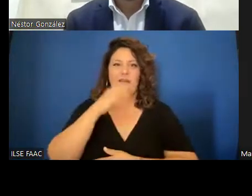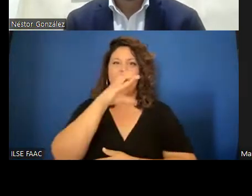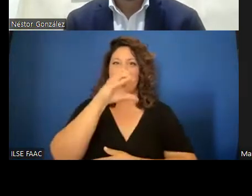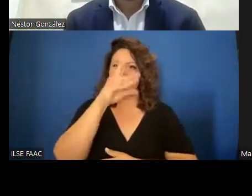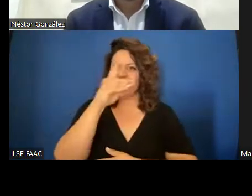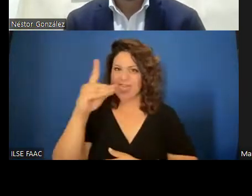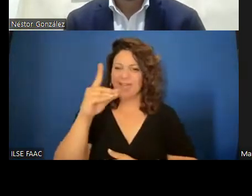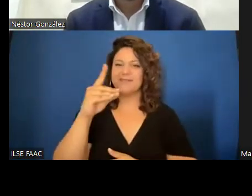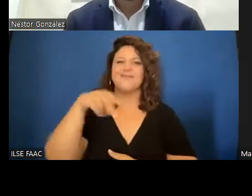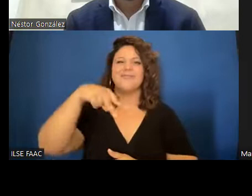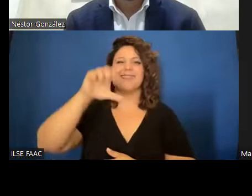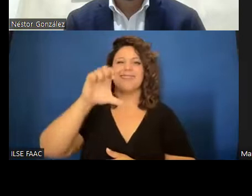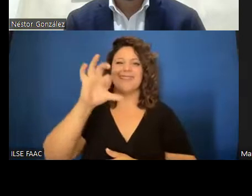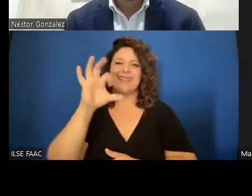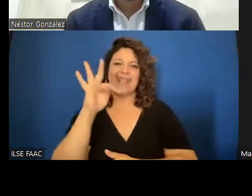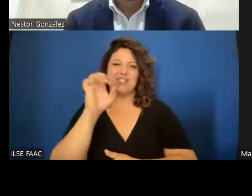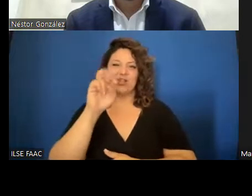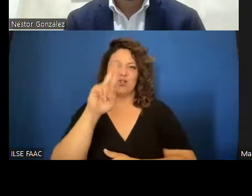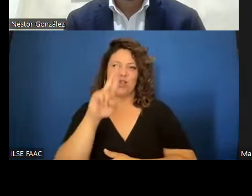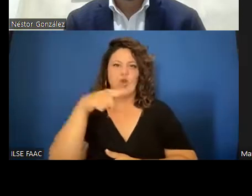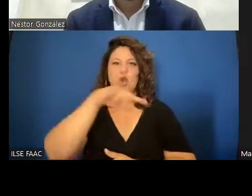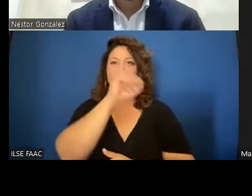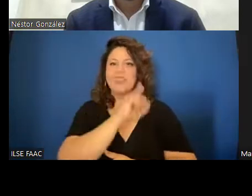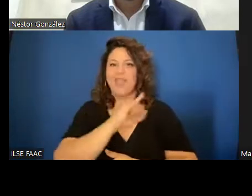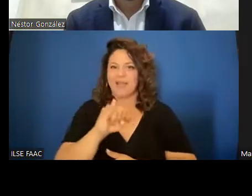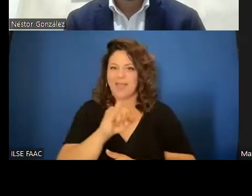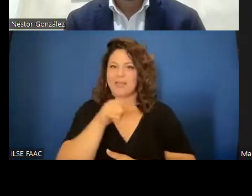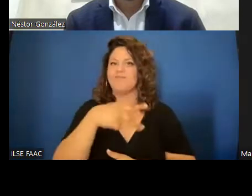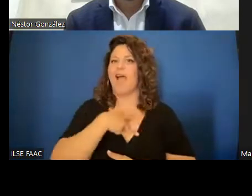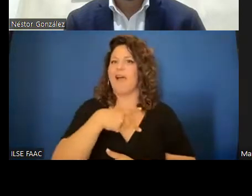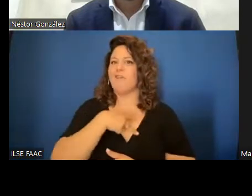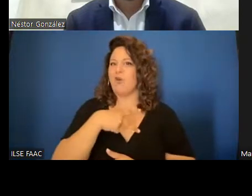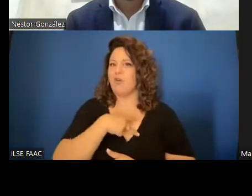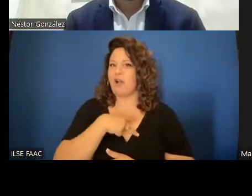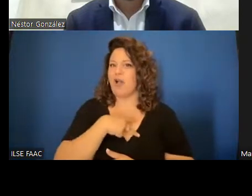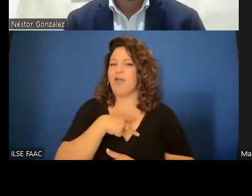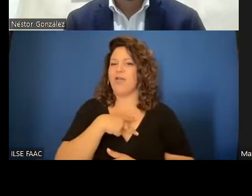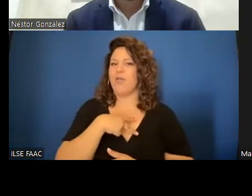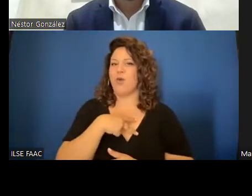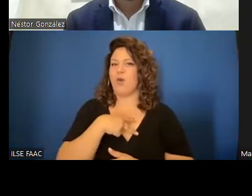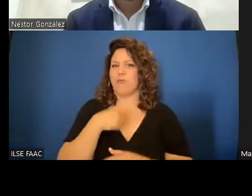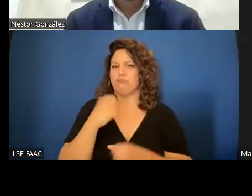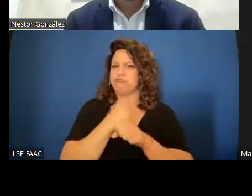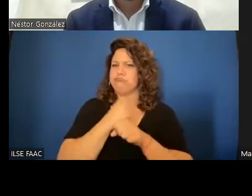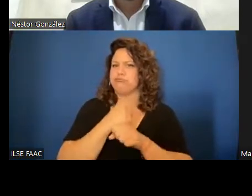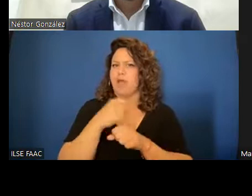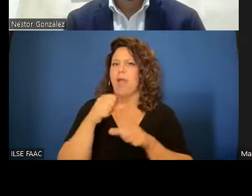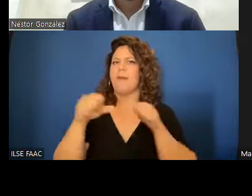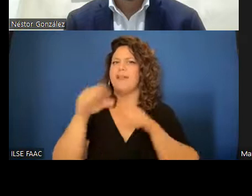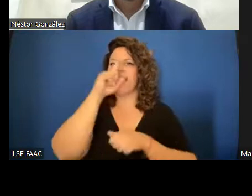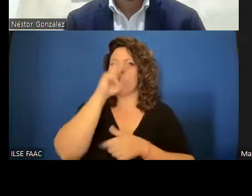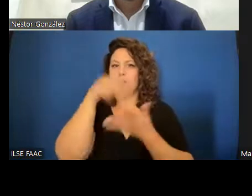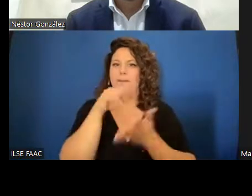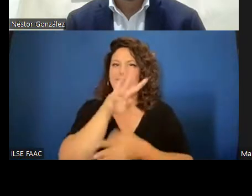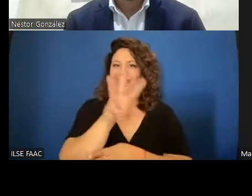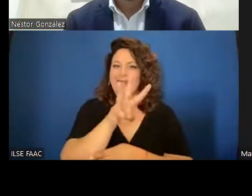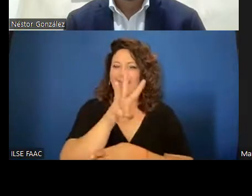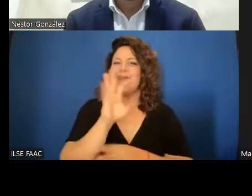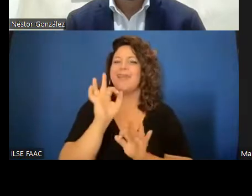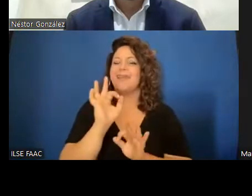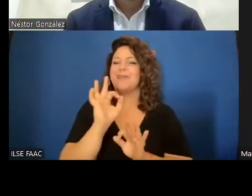jornada de hoy en la cual nos acompañan